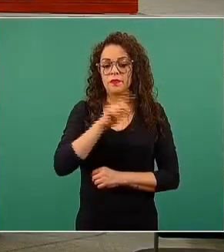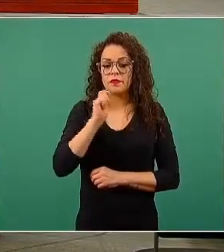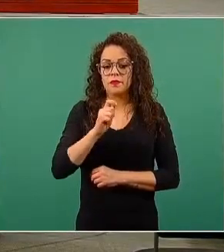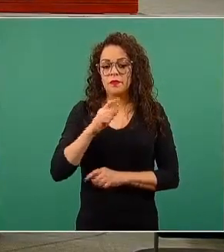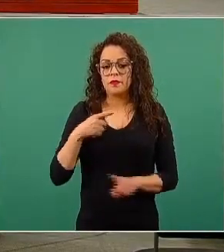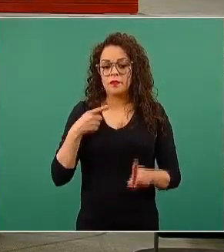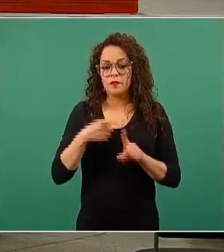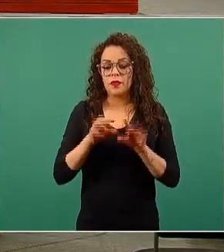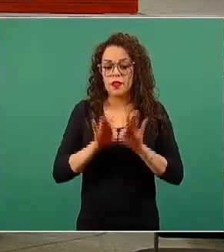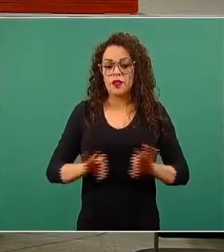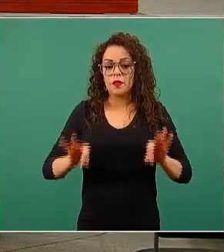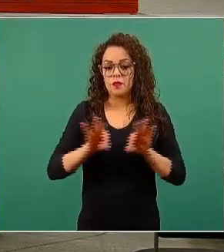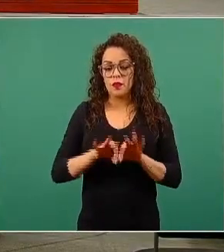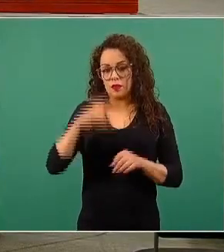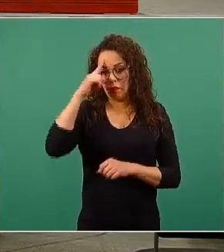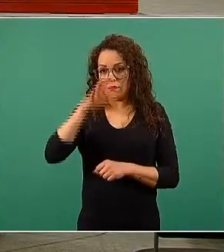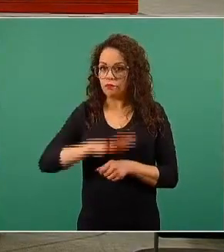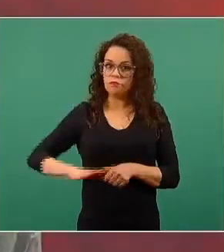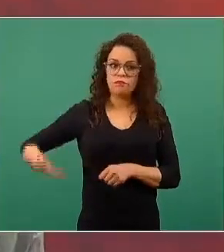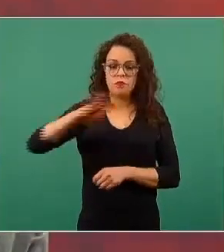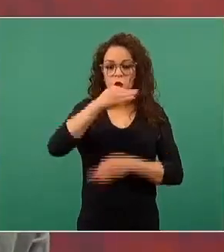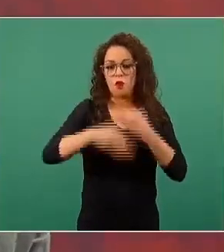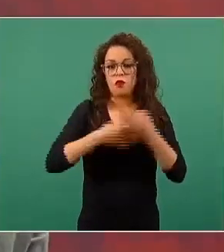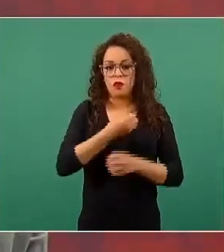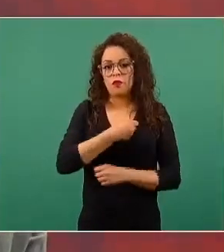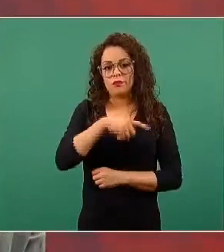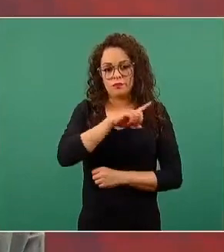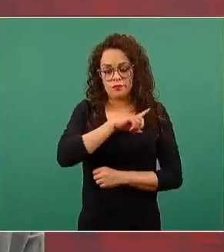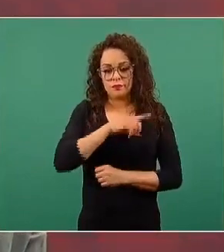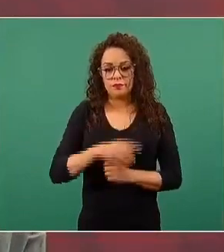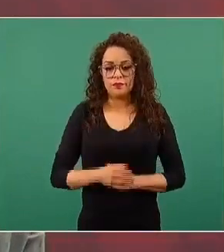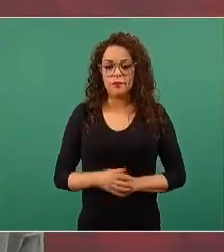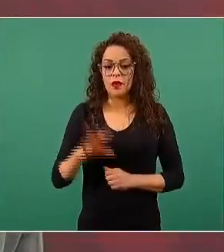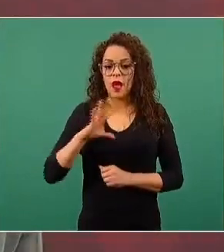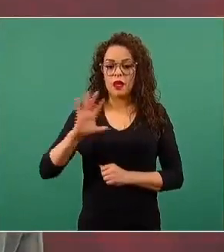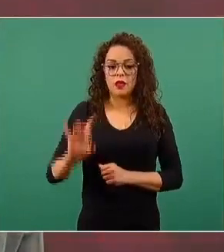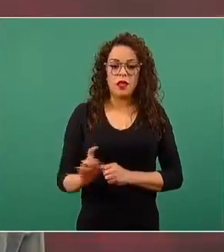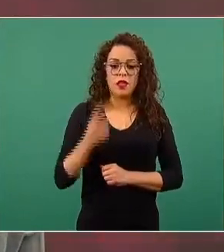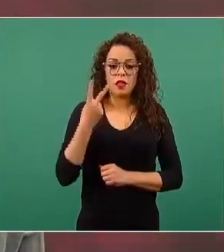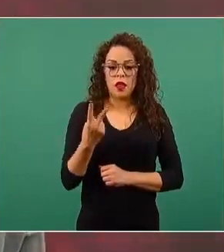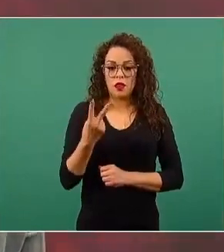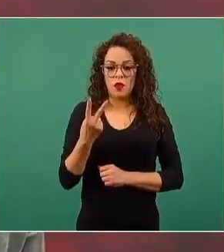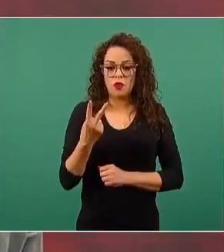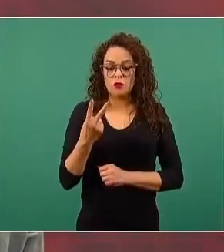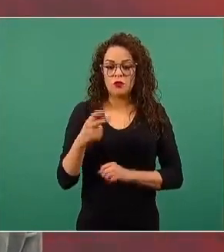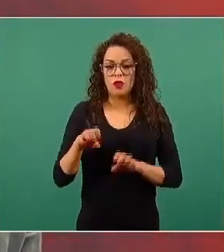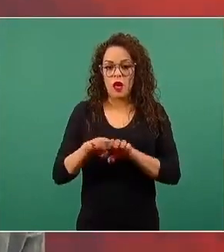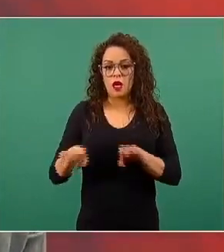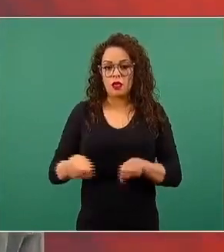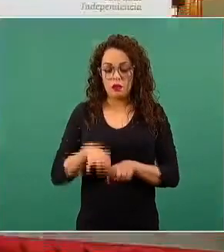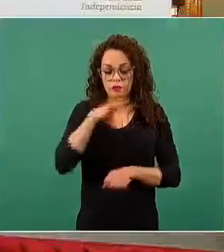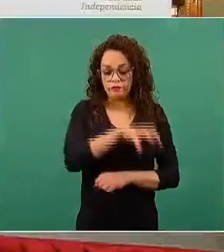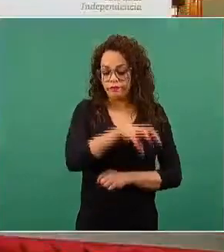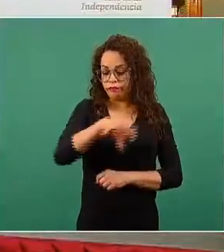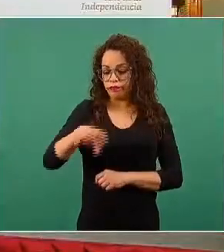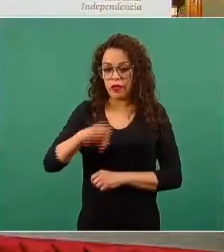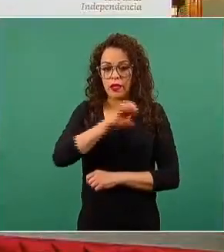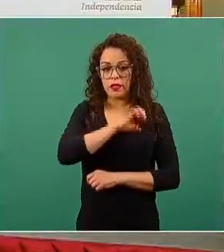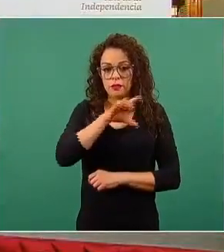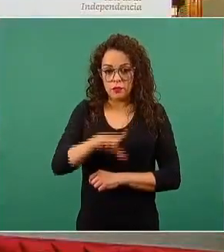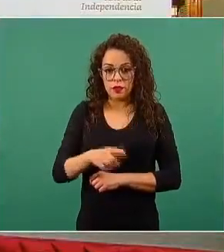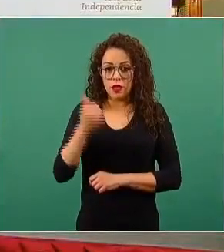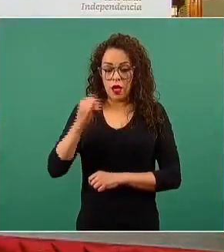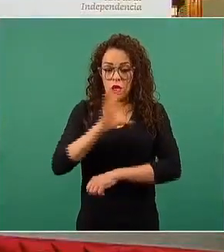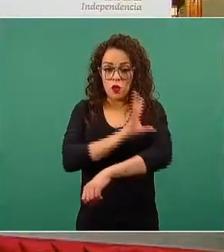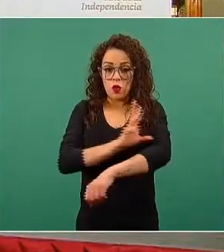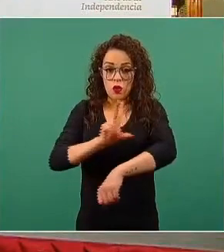materia de salubridad general. Fueron designadas 32 brigadas especiales y coordinadores de estas brigadas,